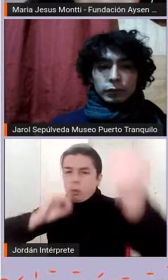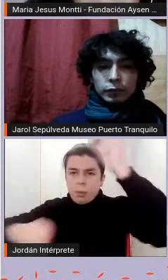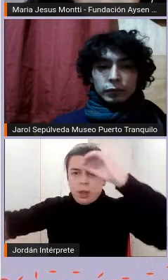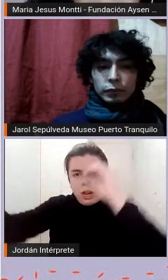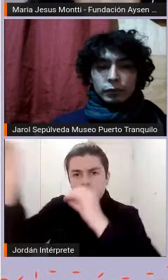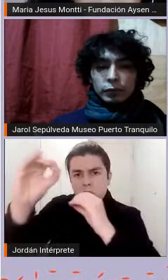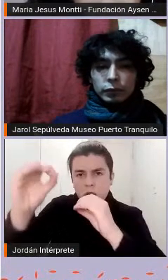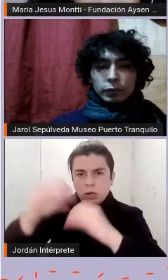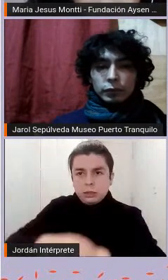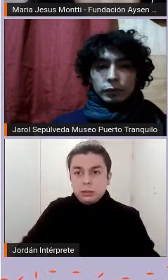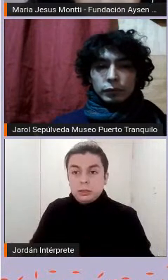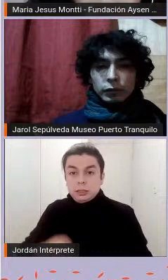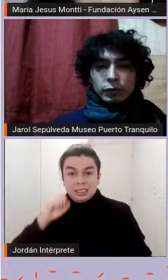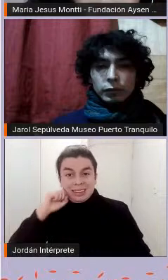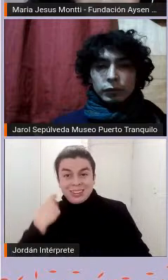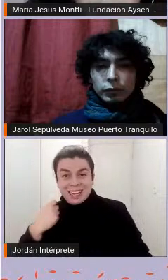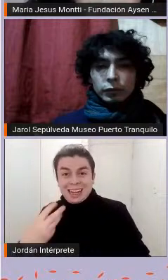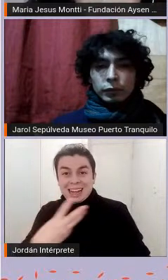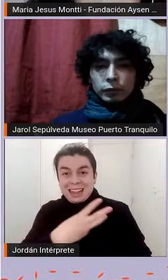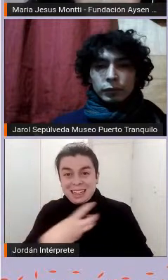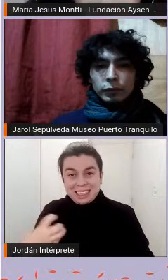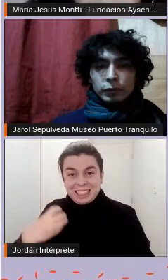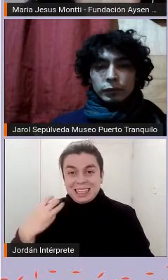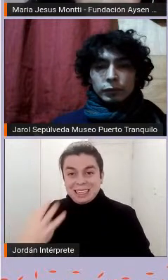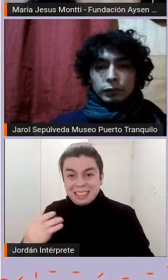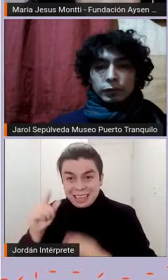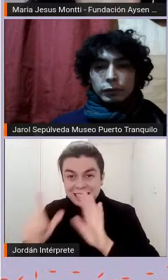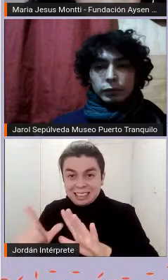las 337 ballenas vararon